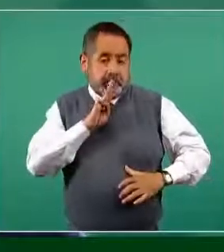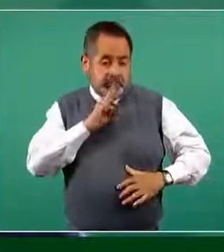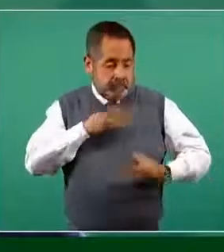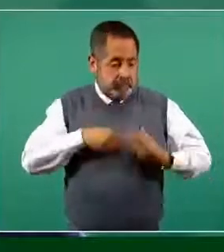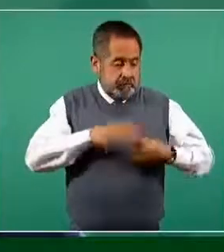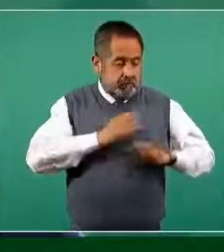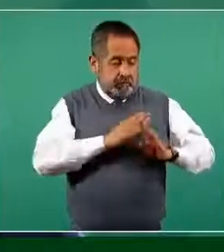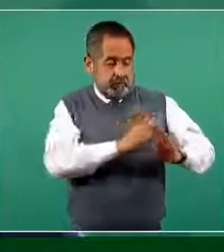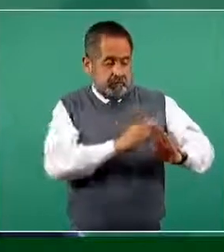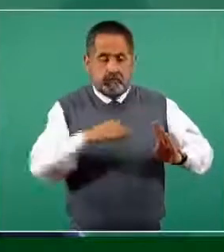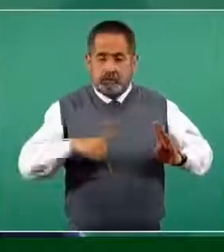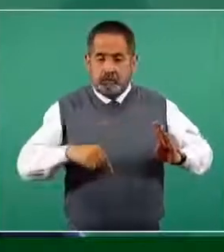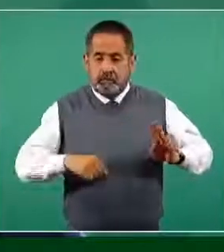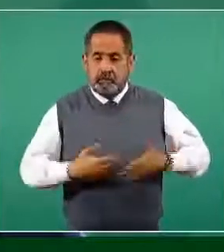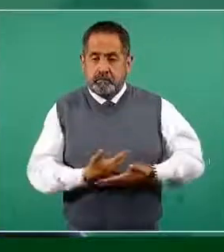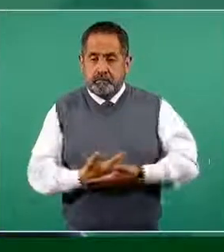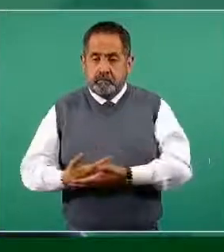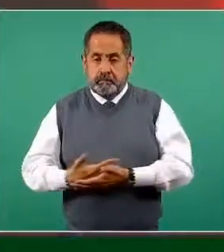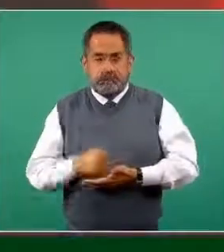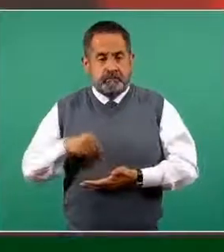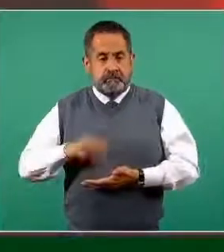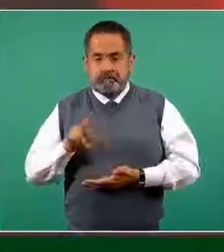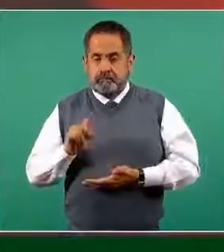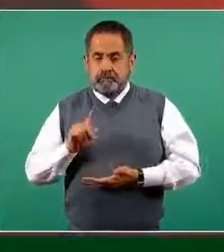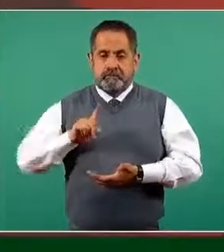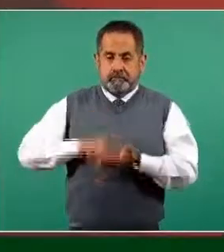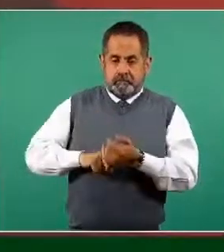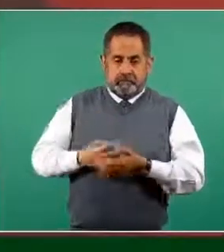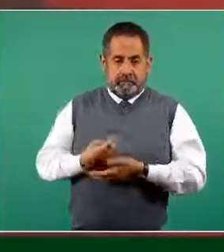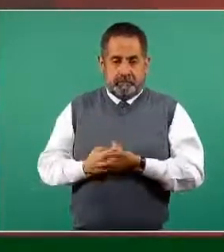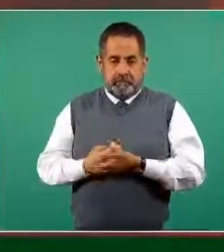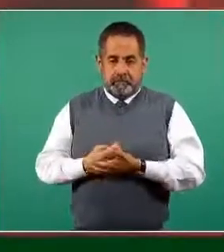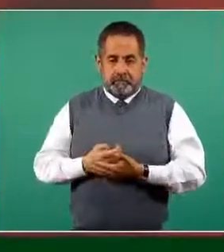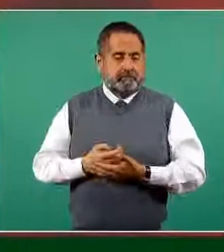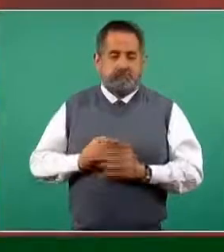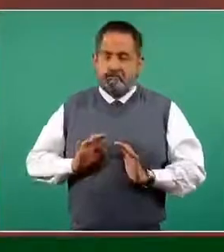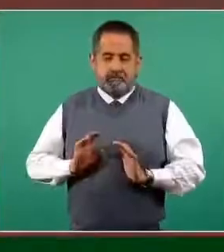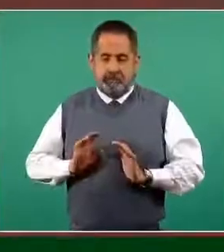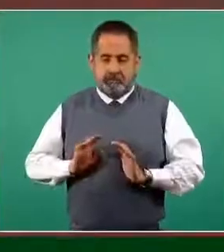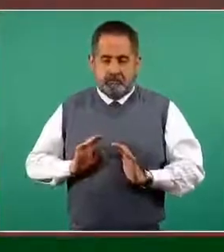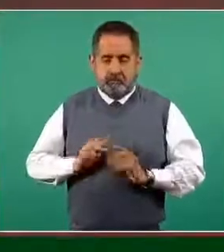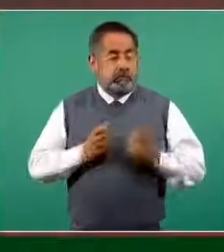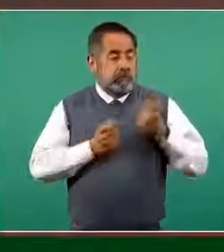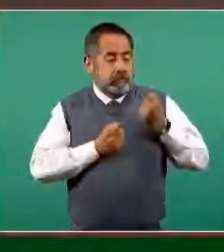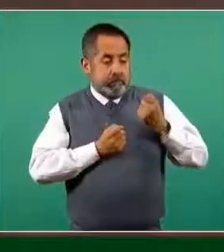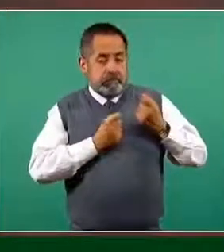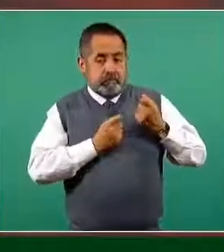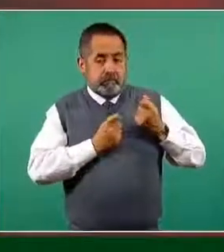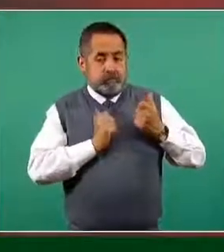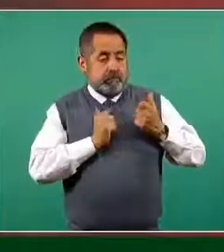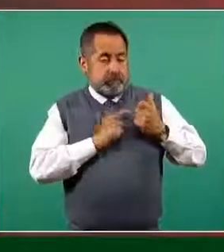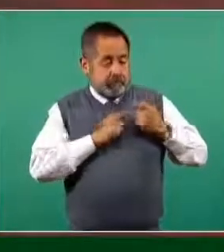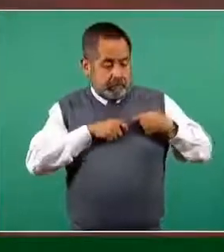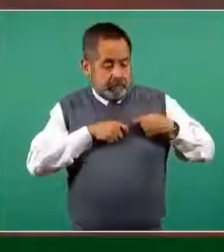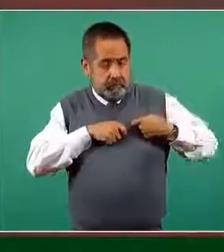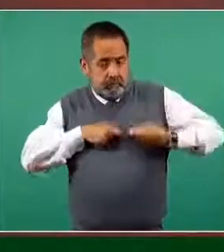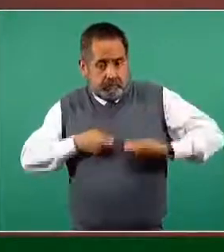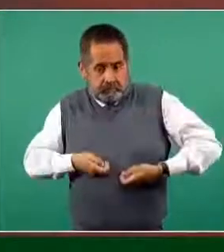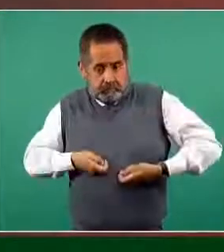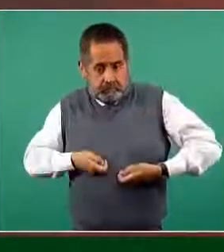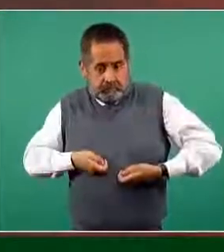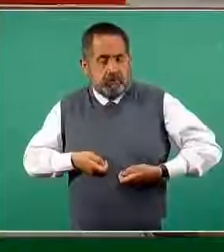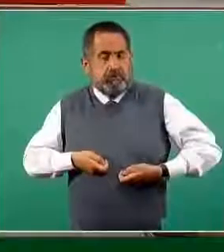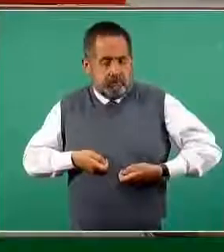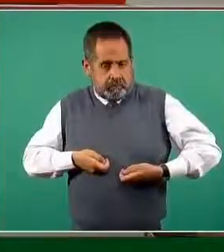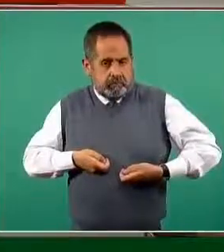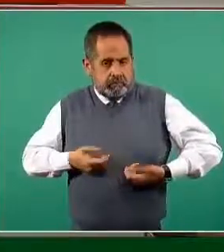no la bebé. Y estos anticuerpos que genera la mamá se transfieren al feto y